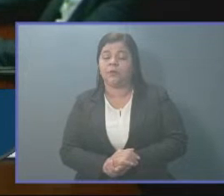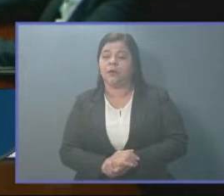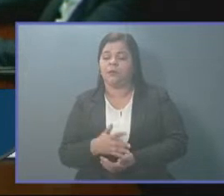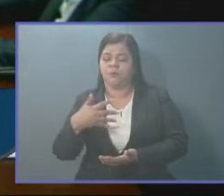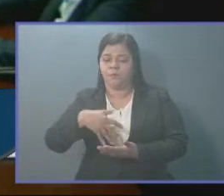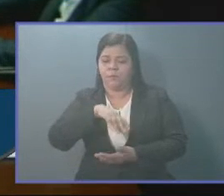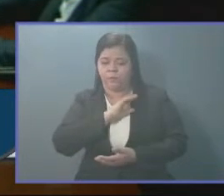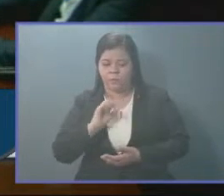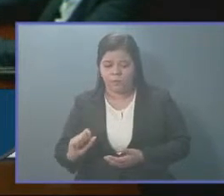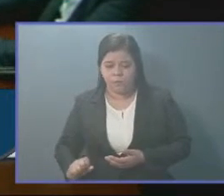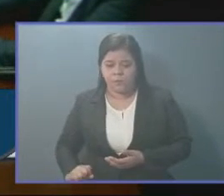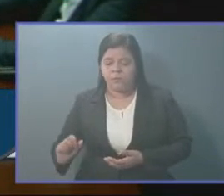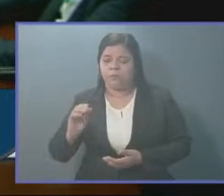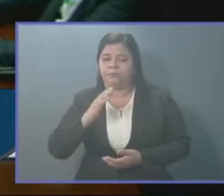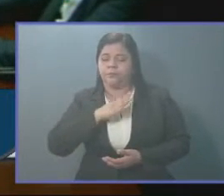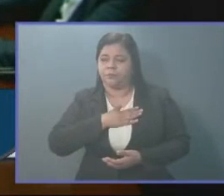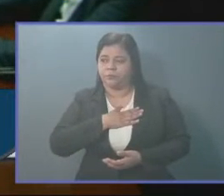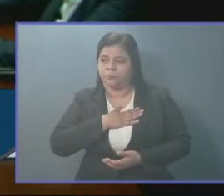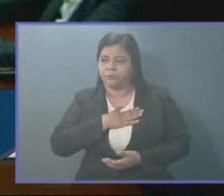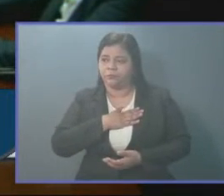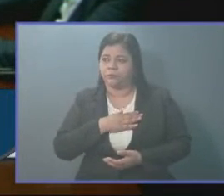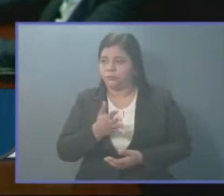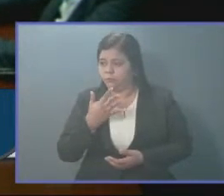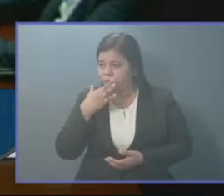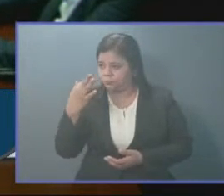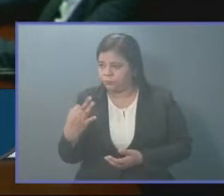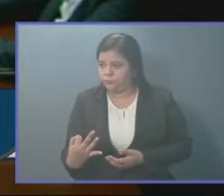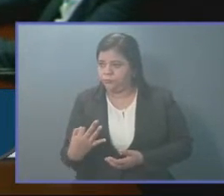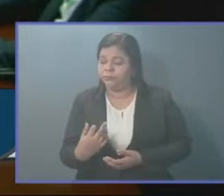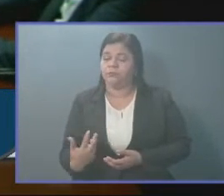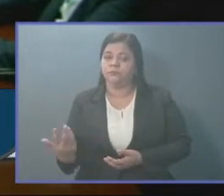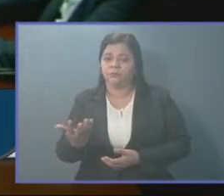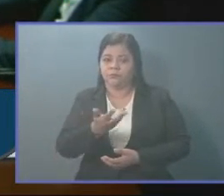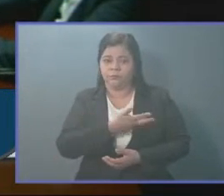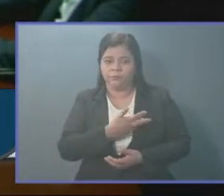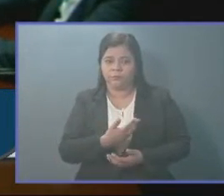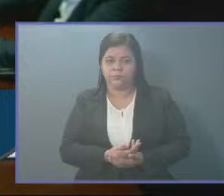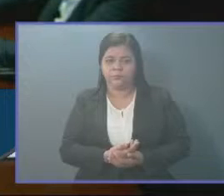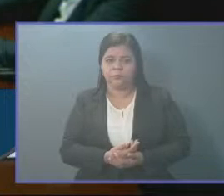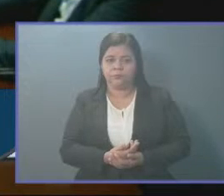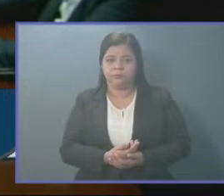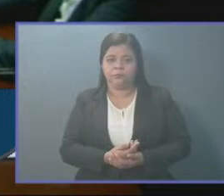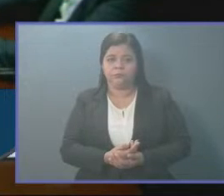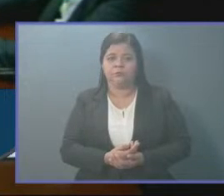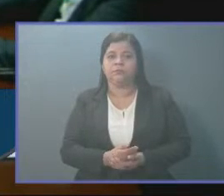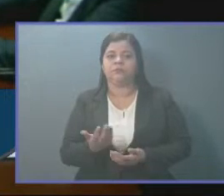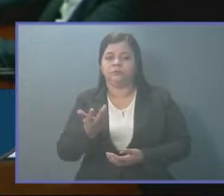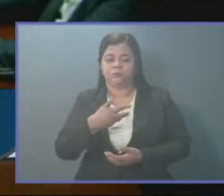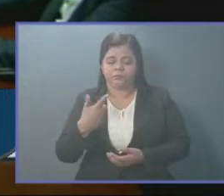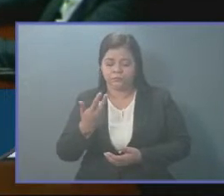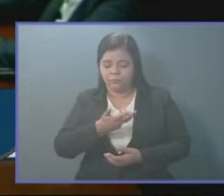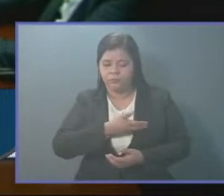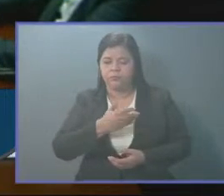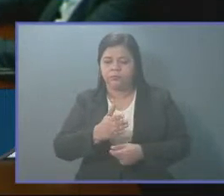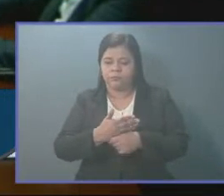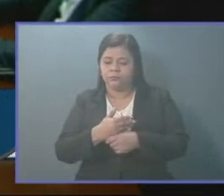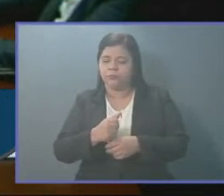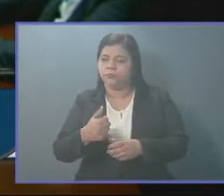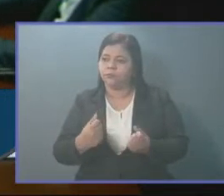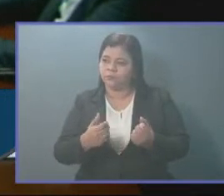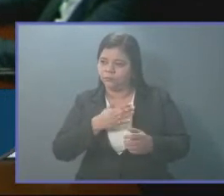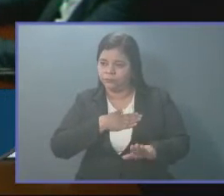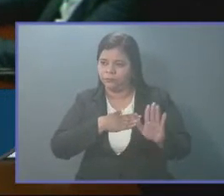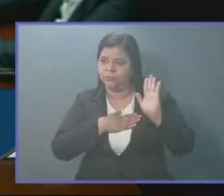pueblo salvadoreño. La verdad es que nosotros estamos, como grupo parlamentario, muy comprometidos con